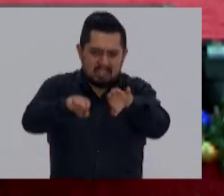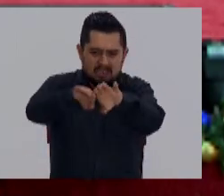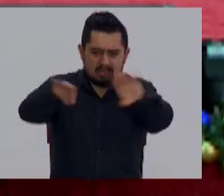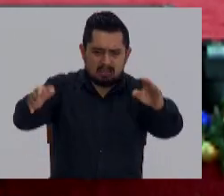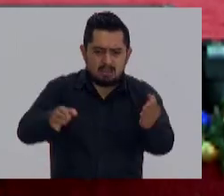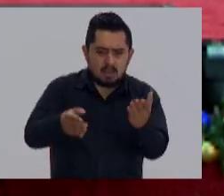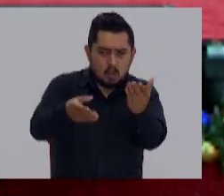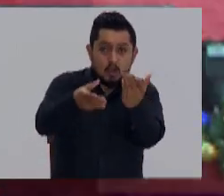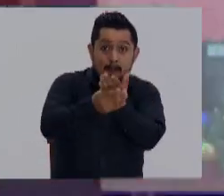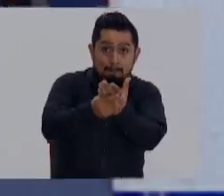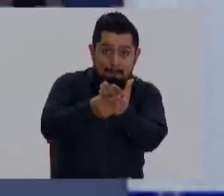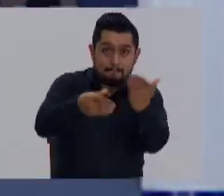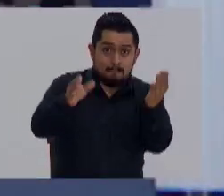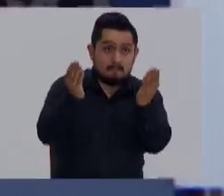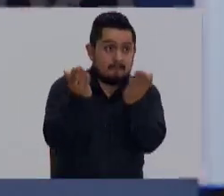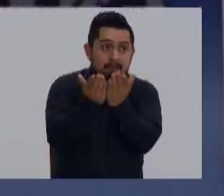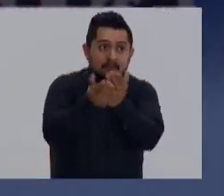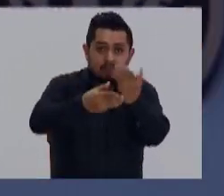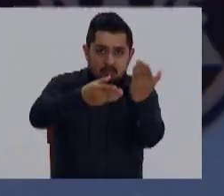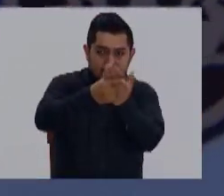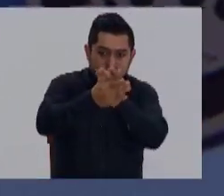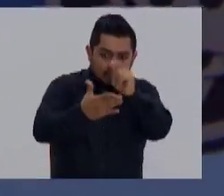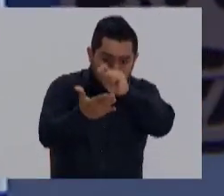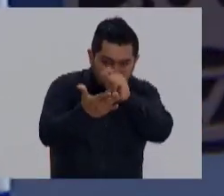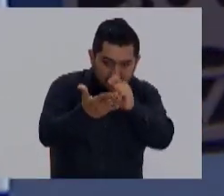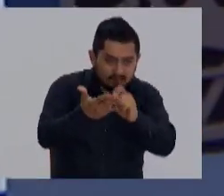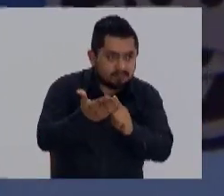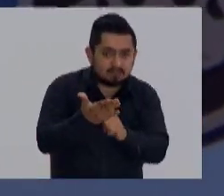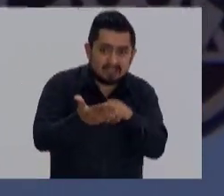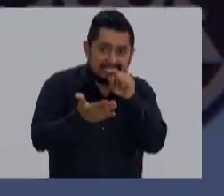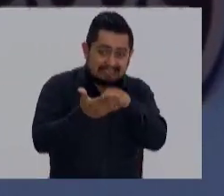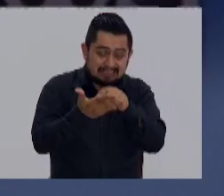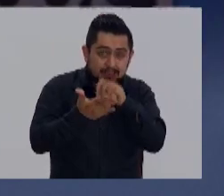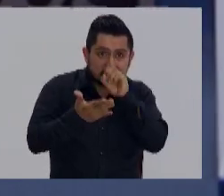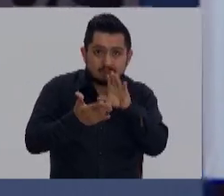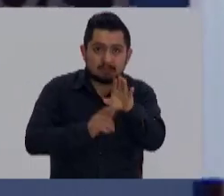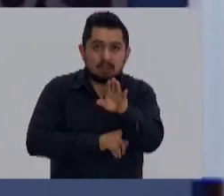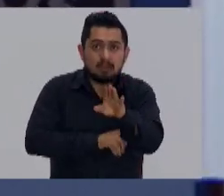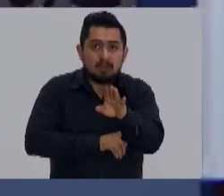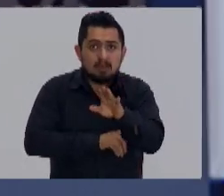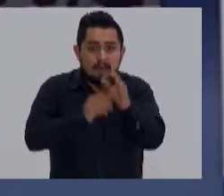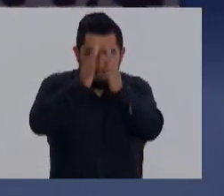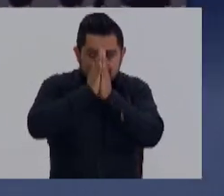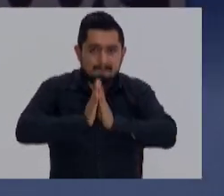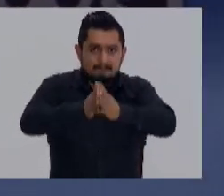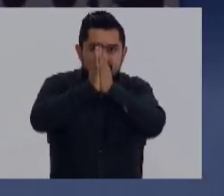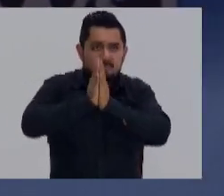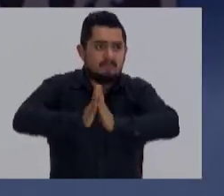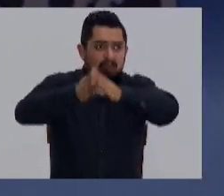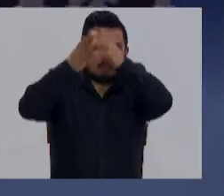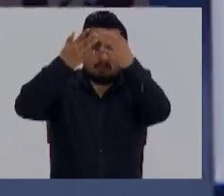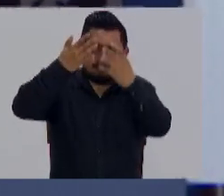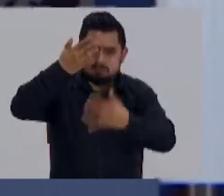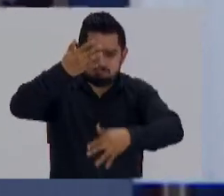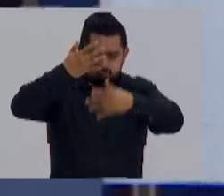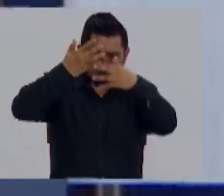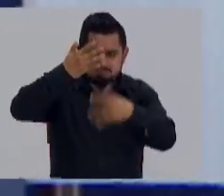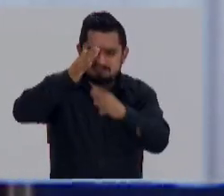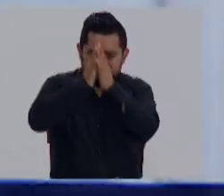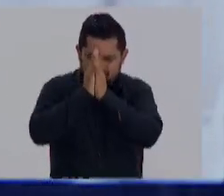cartón adentro con su puño y letra. Y decía las peticiones que él hacía todas las veces que